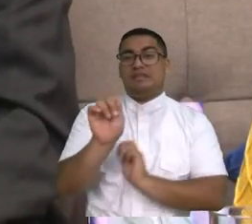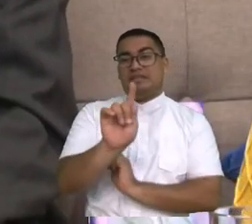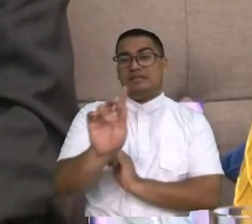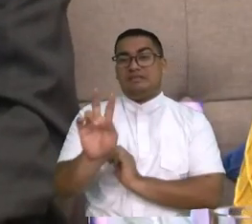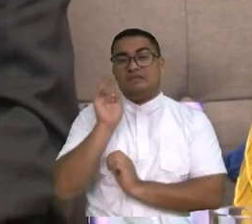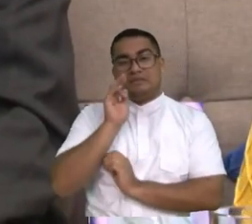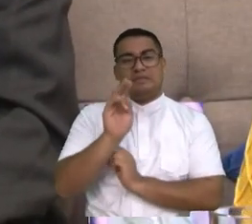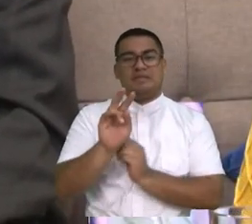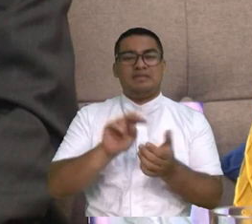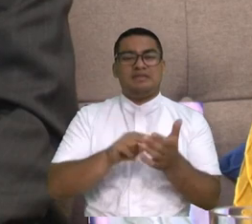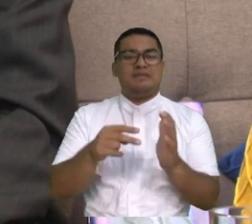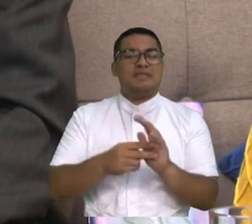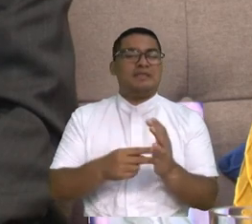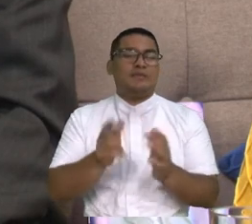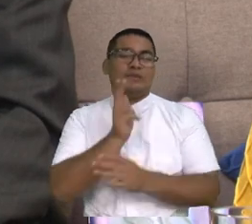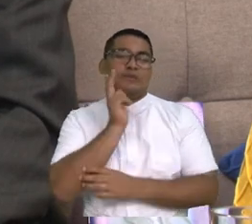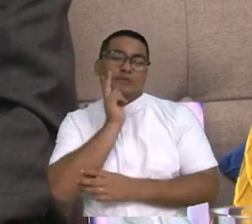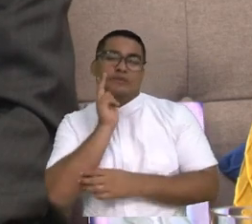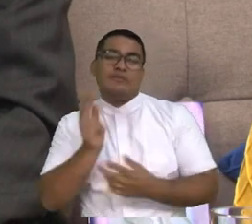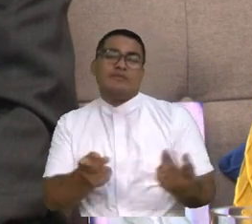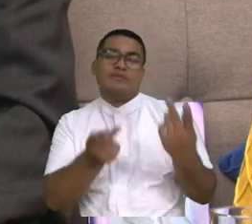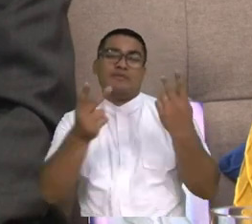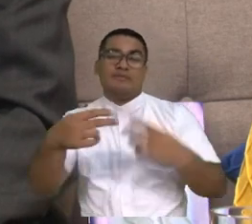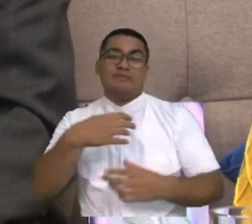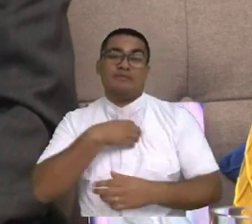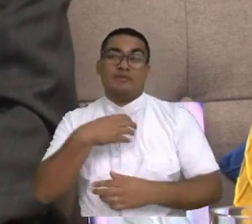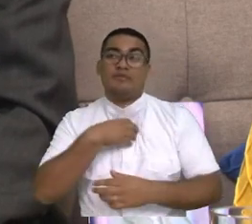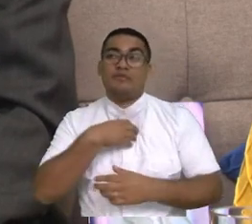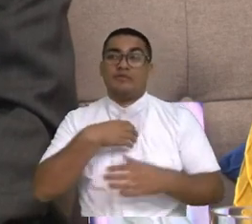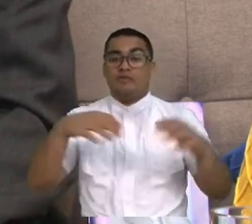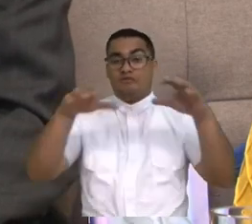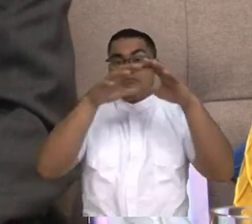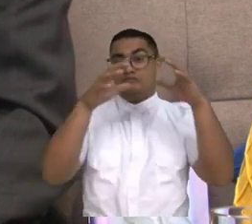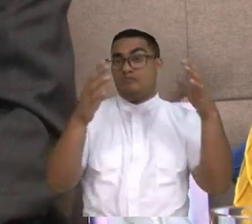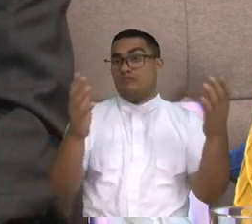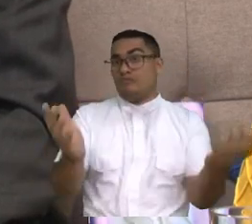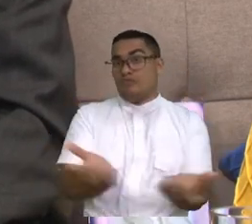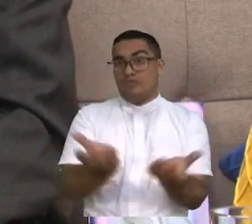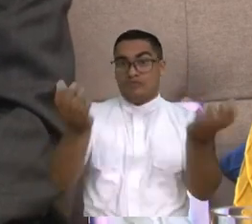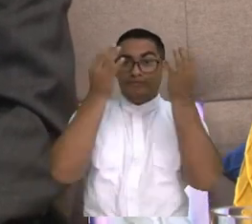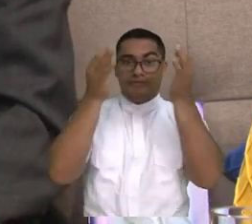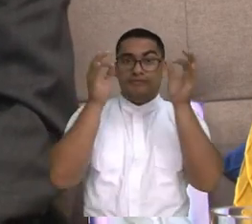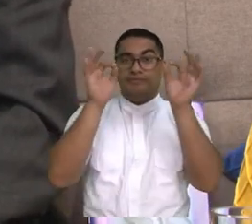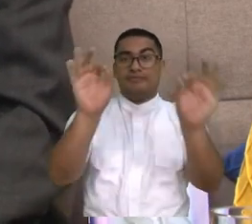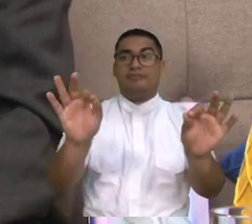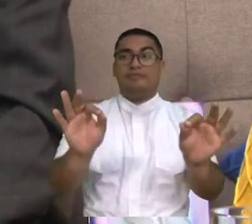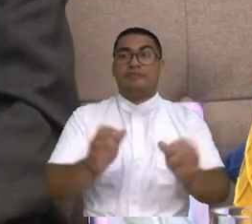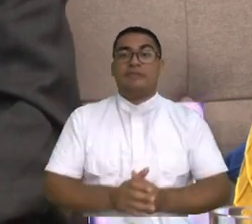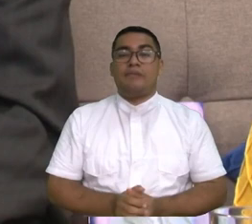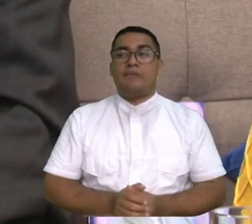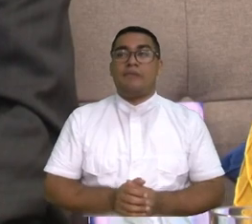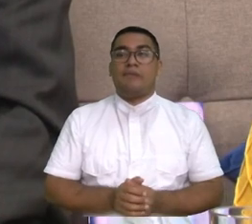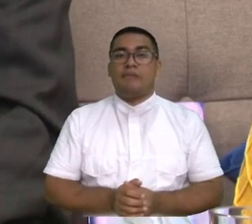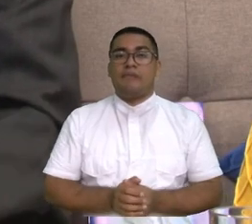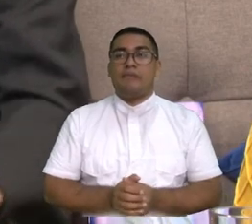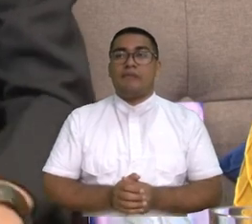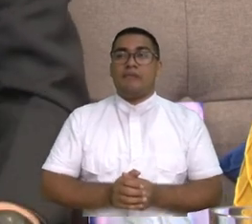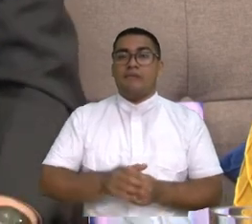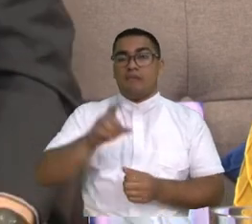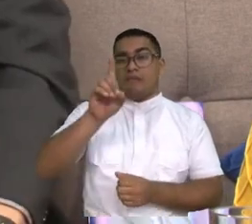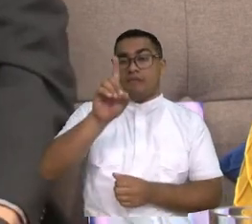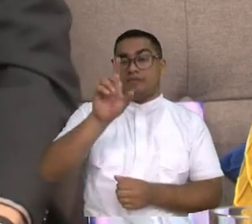nuestro Rubén Darío, el coterráneo universal, el coterráneo indispensable. Nosotros en este